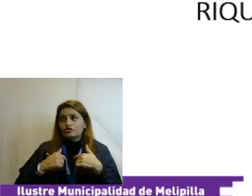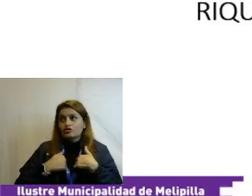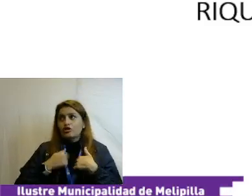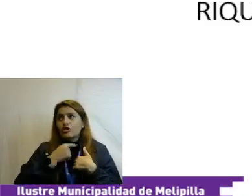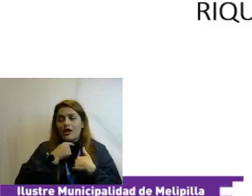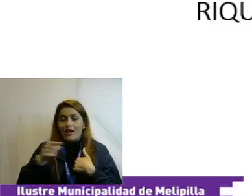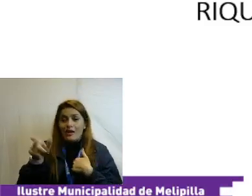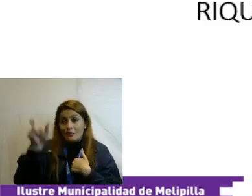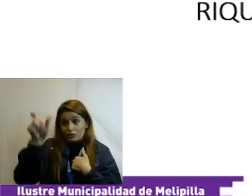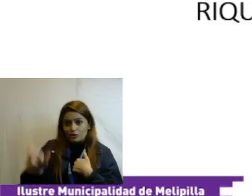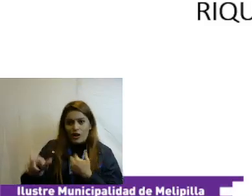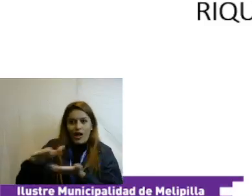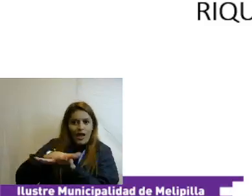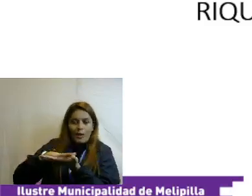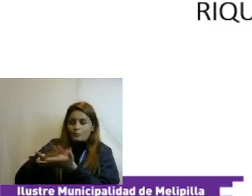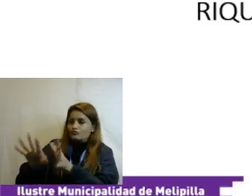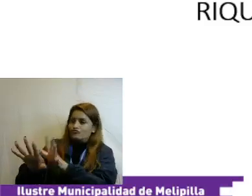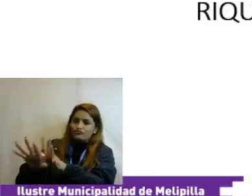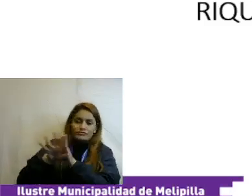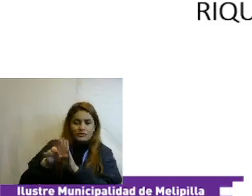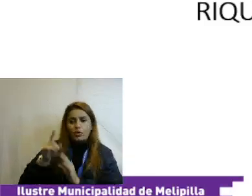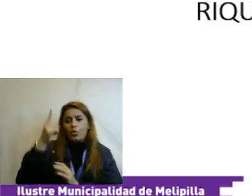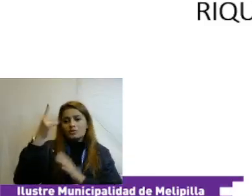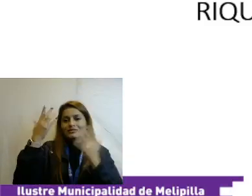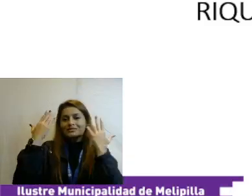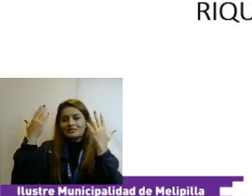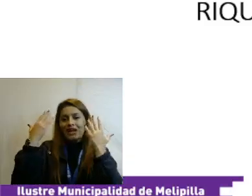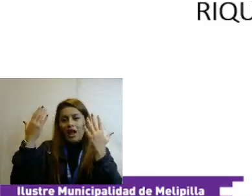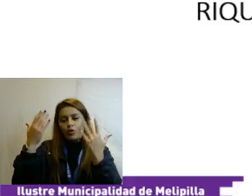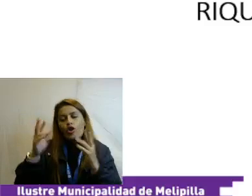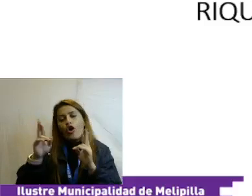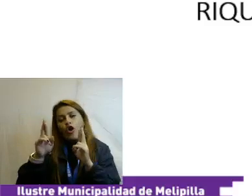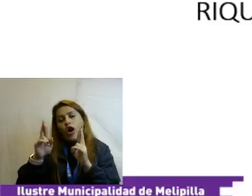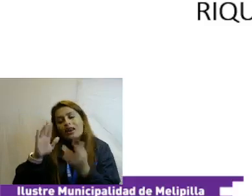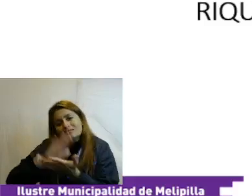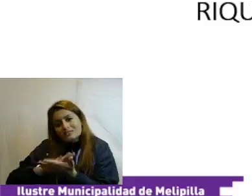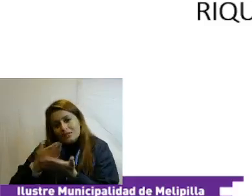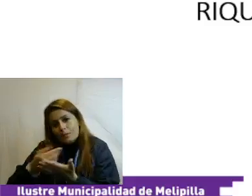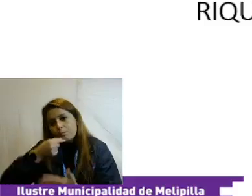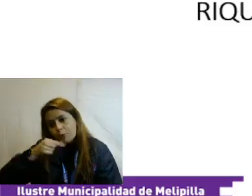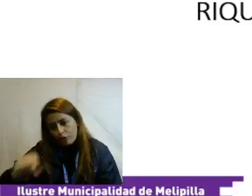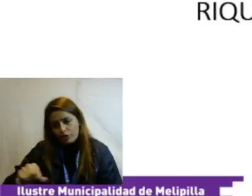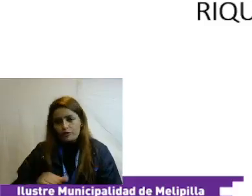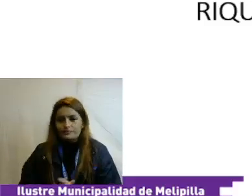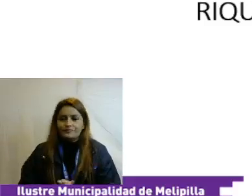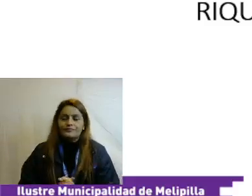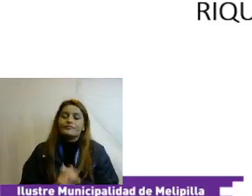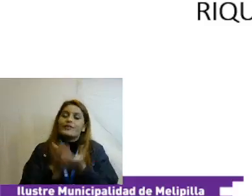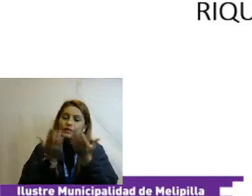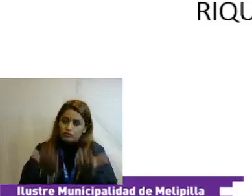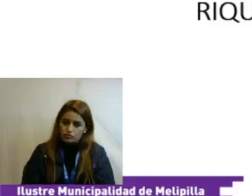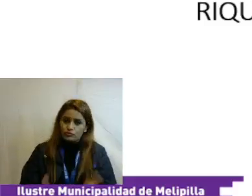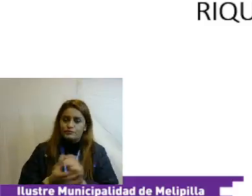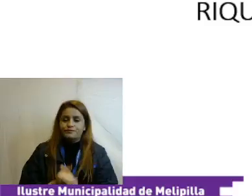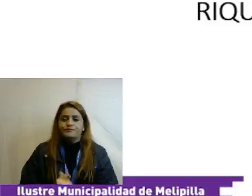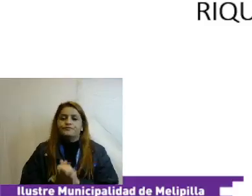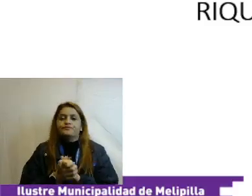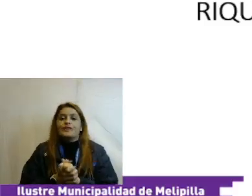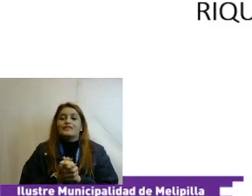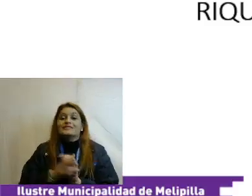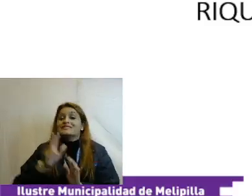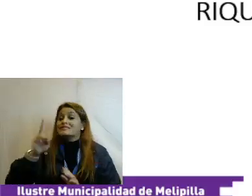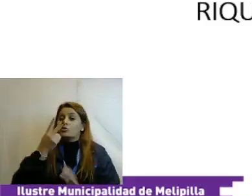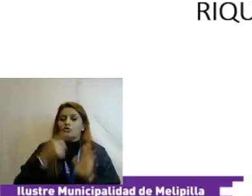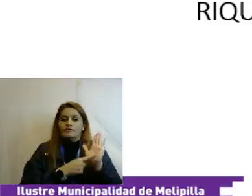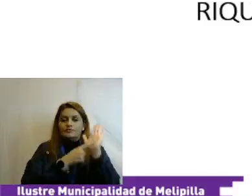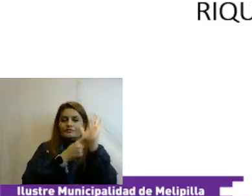son ejemplos a seguir, así que hay un saludo y que se recupere pronto. Eso. Vamos con la segunda propuesta, me